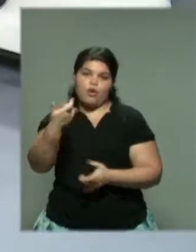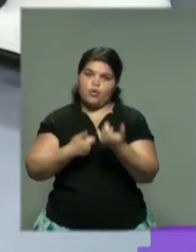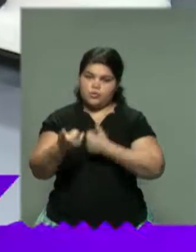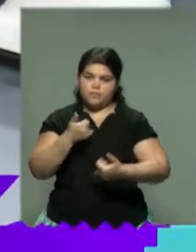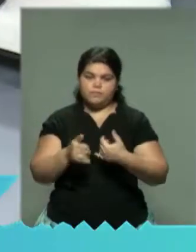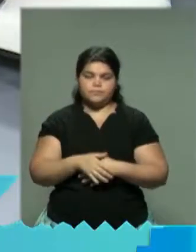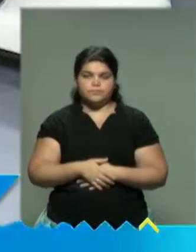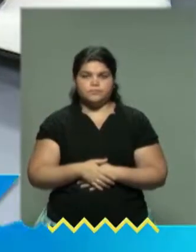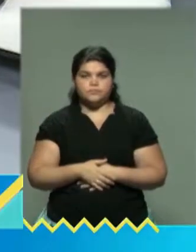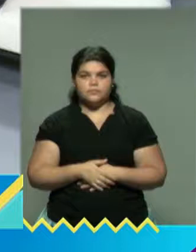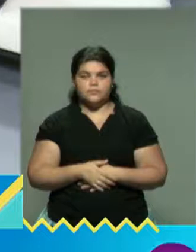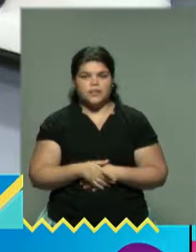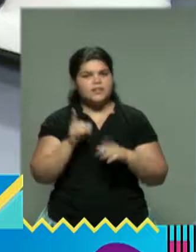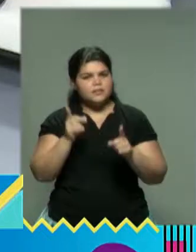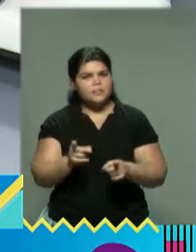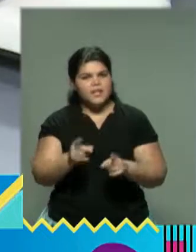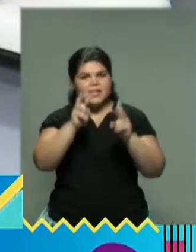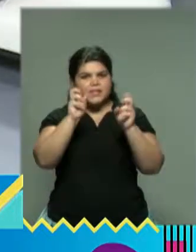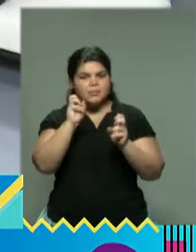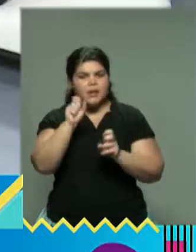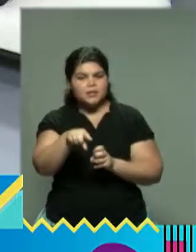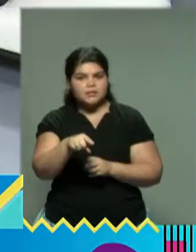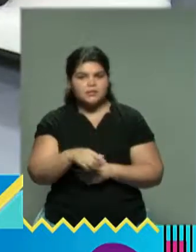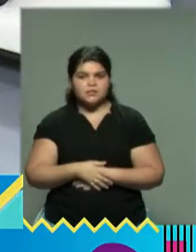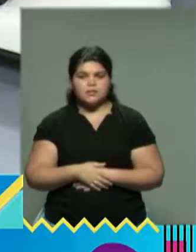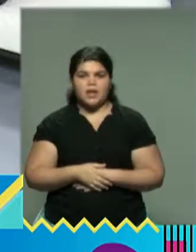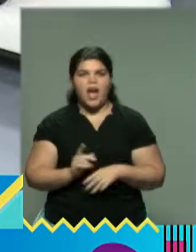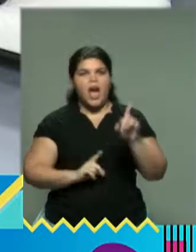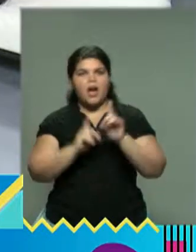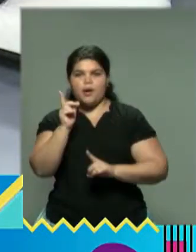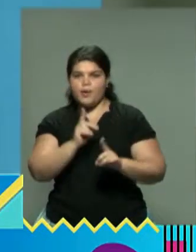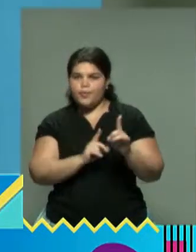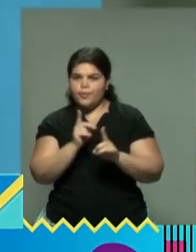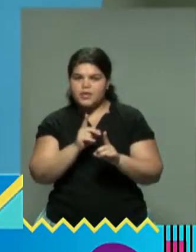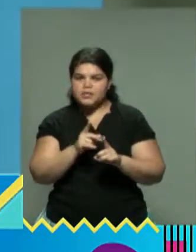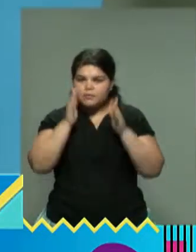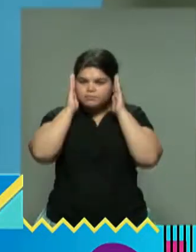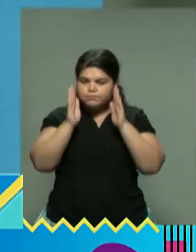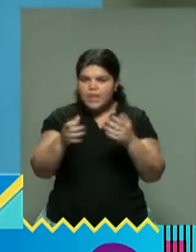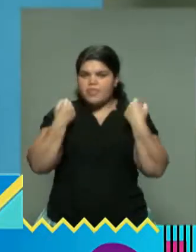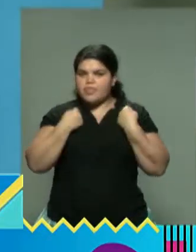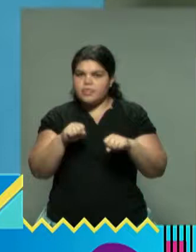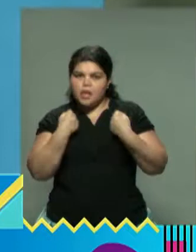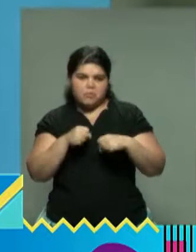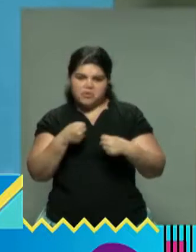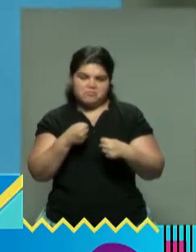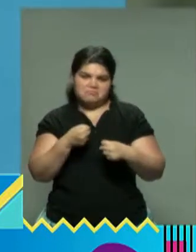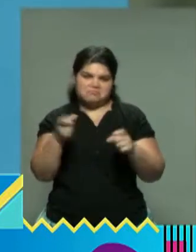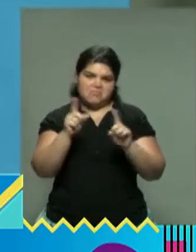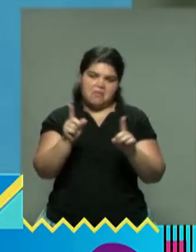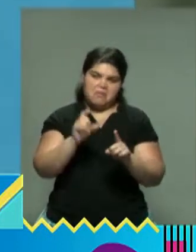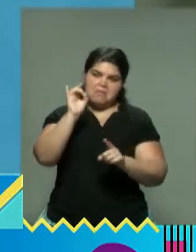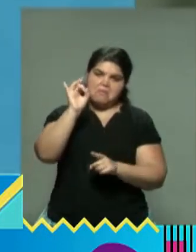ese que nos lleva a preguntarnos qué pasa cuando no nos dedicamos específicamente a hacer alguna actividad, lo hacemos por una cuestión de